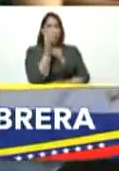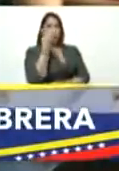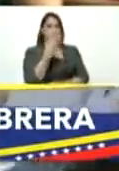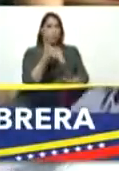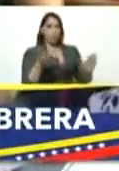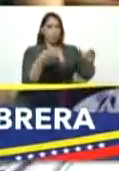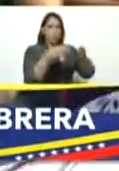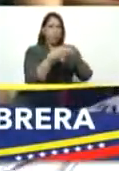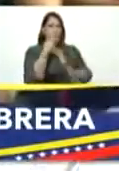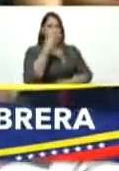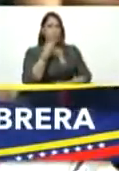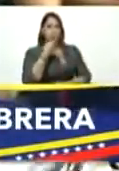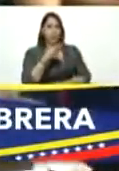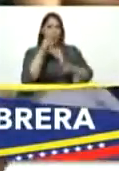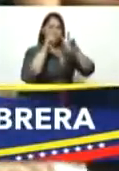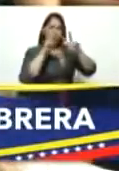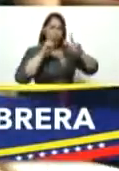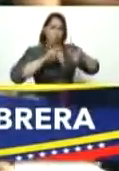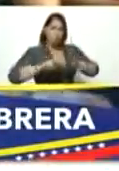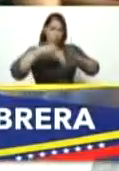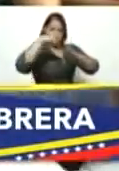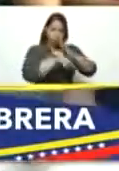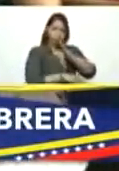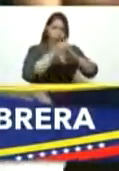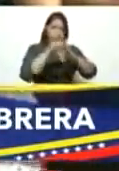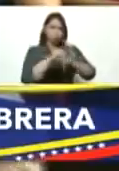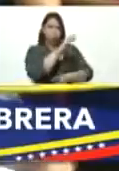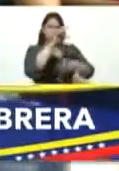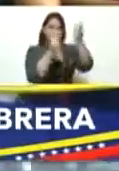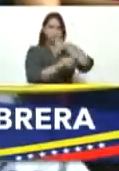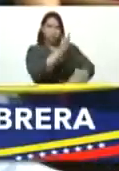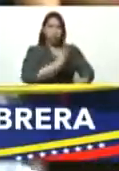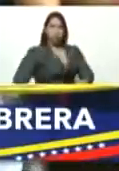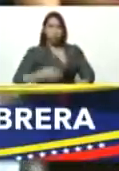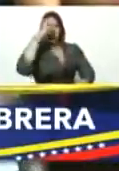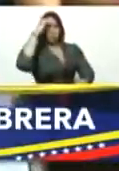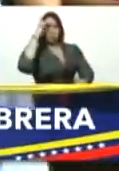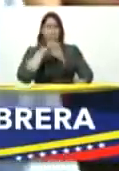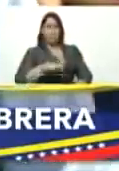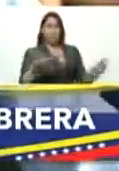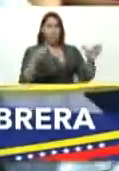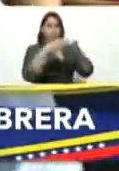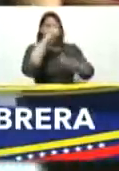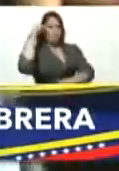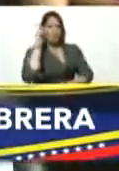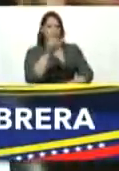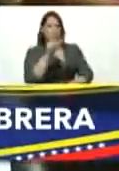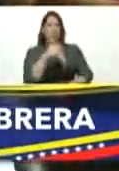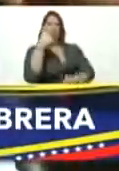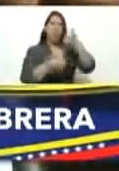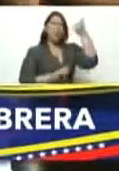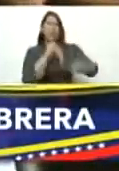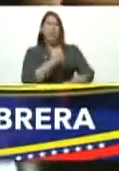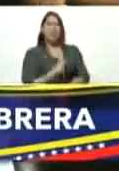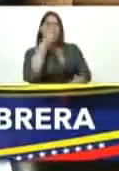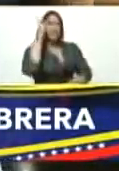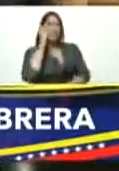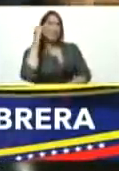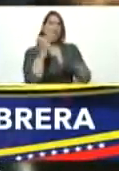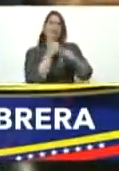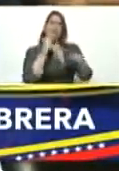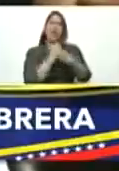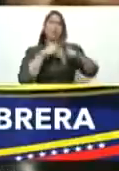es analizar la vicepresidencia y el partido que dice la clase obrera para